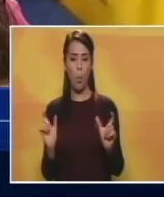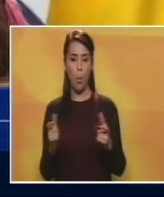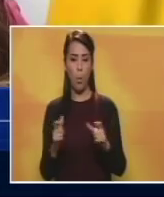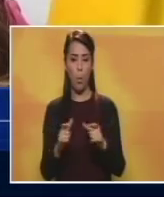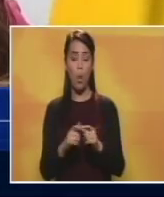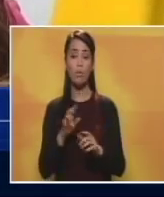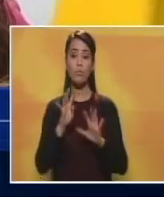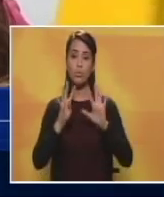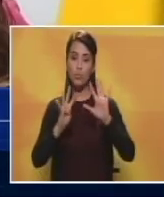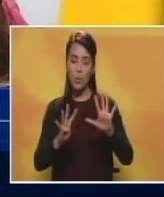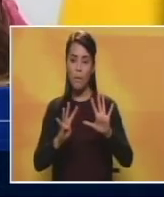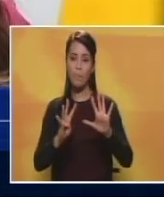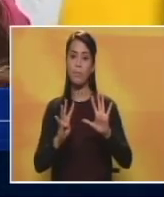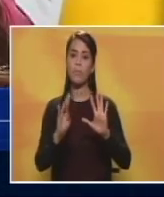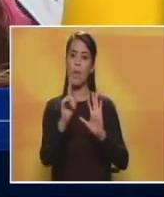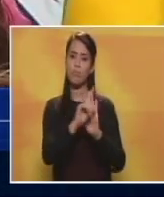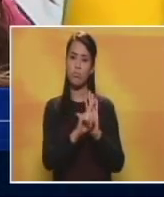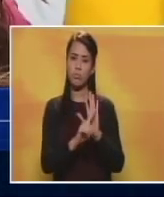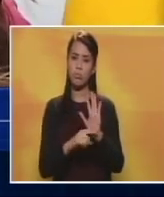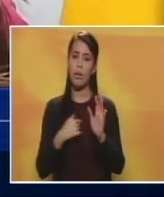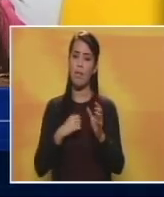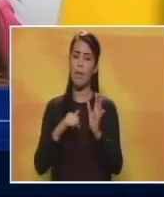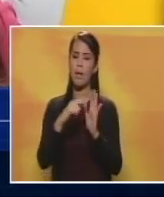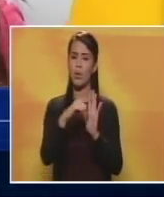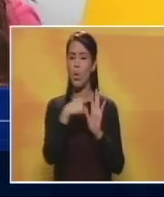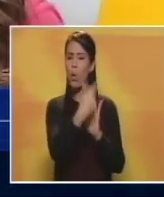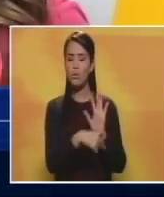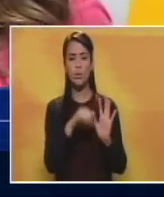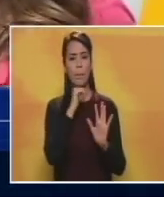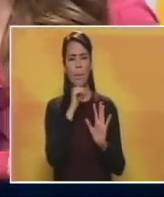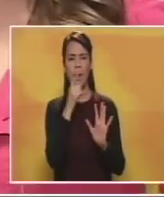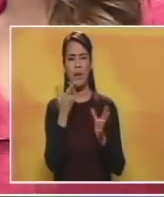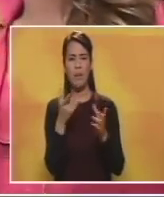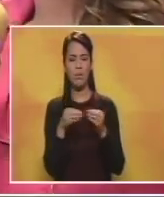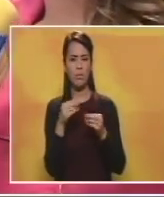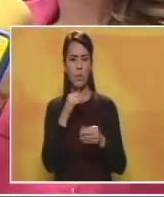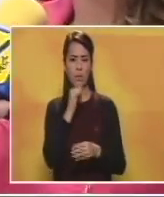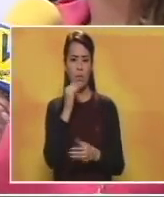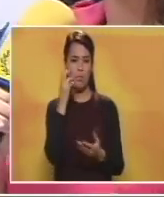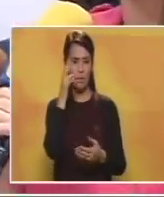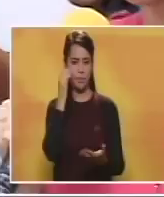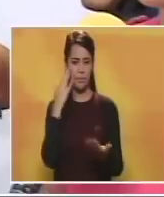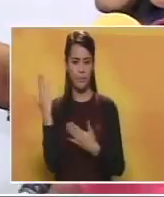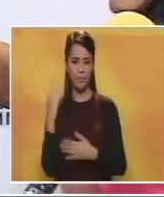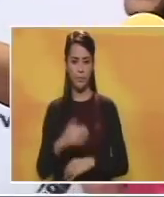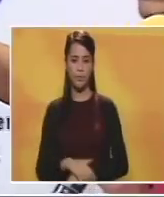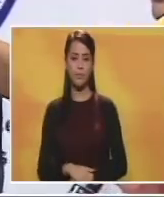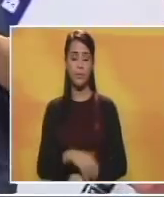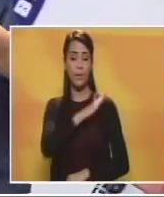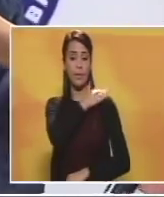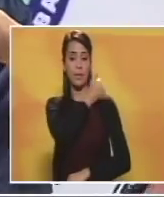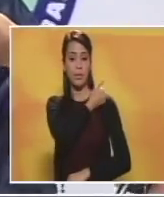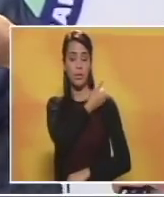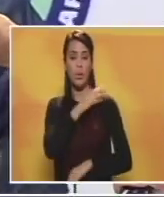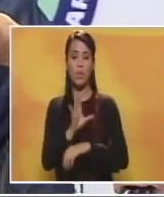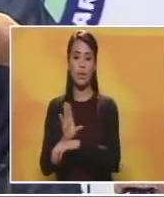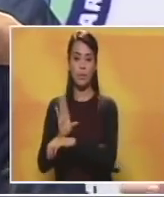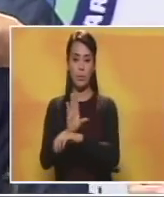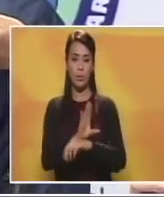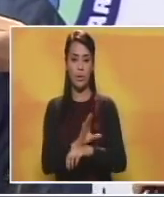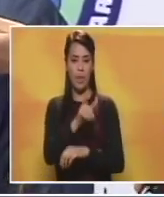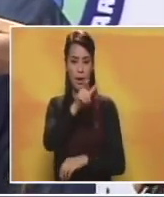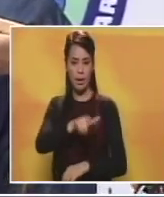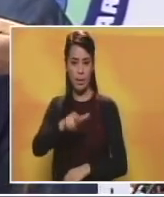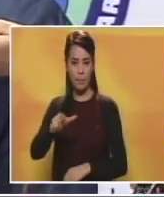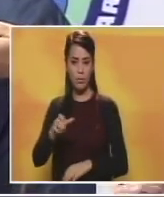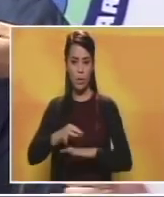de 9 indicadores de delito, según el Observatorio Venezolano de la Seguridad. Vamos a escuchar las declaraciones de Manuel Tangir, director de Seguridad